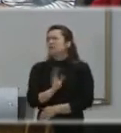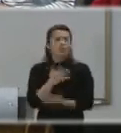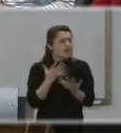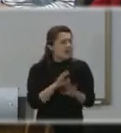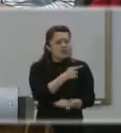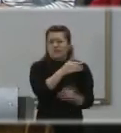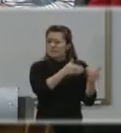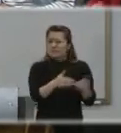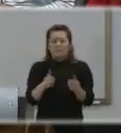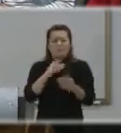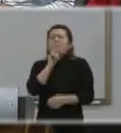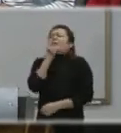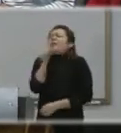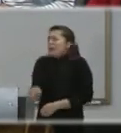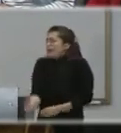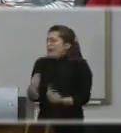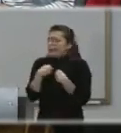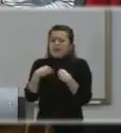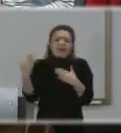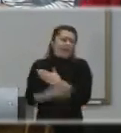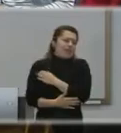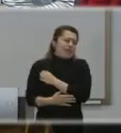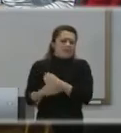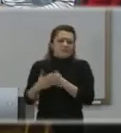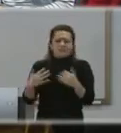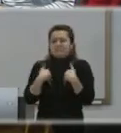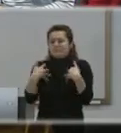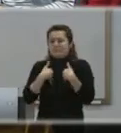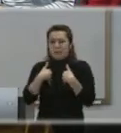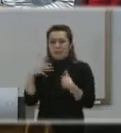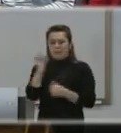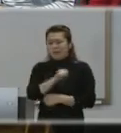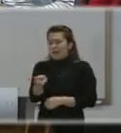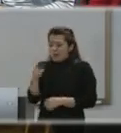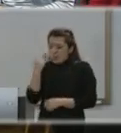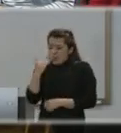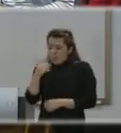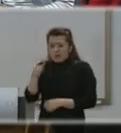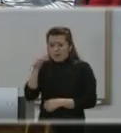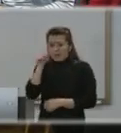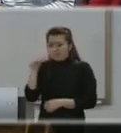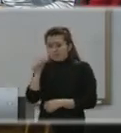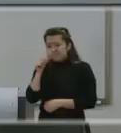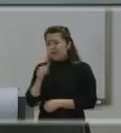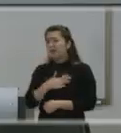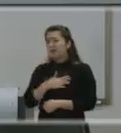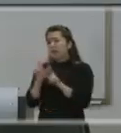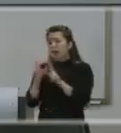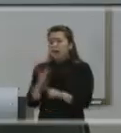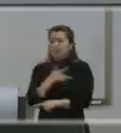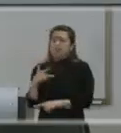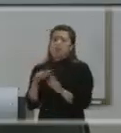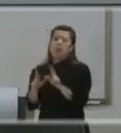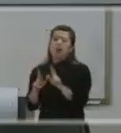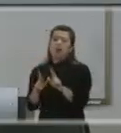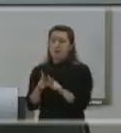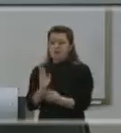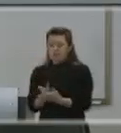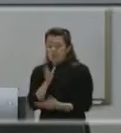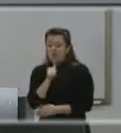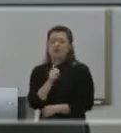discapacidad, es lo peor que le puede ocurrir a alguien, ¿sí? Vemos una mujer embarazada y es, ojalá le nazca sanito, y si no,